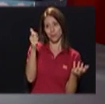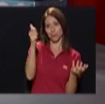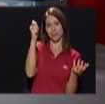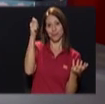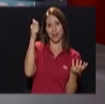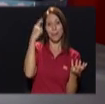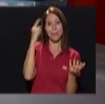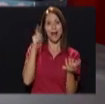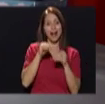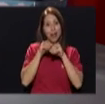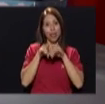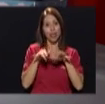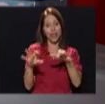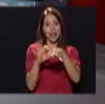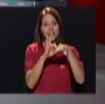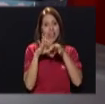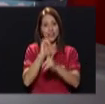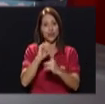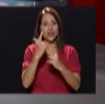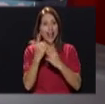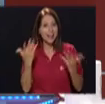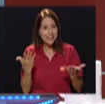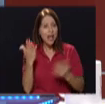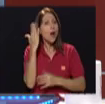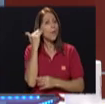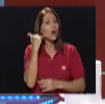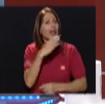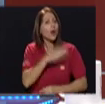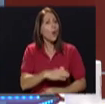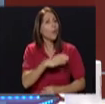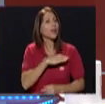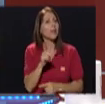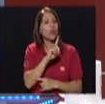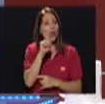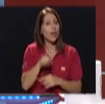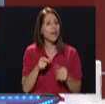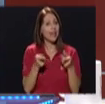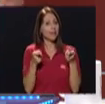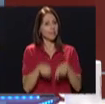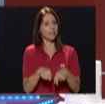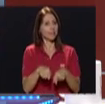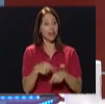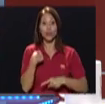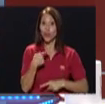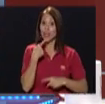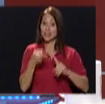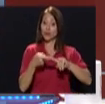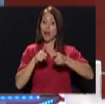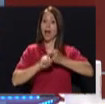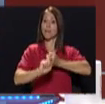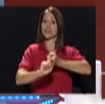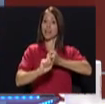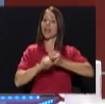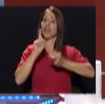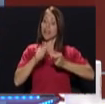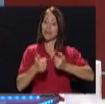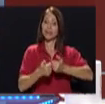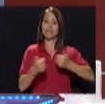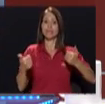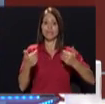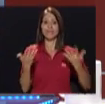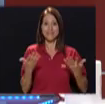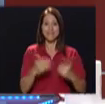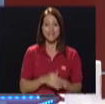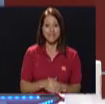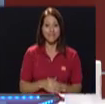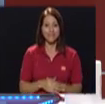redes sociales. ¿Por qué este tipo de comportamiento no debería darse? Como yo dije, es una relación de amistad que debería mantenerse a la